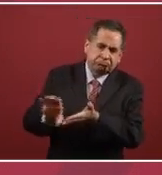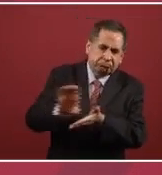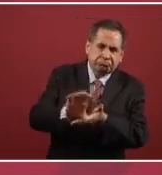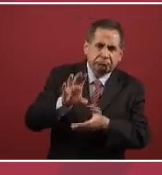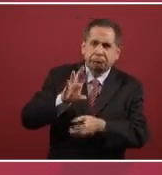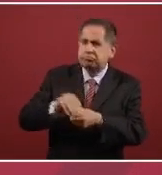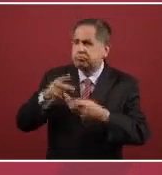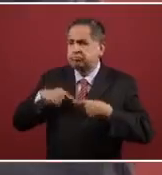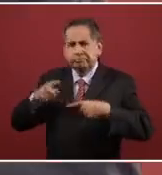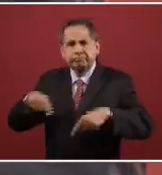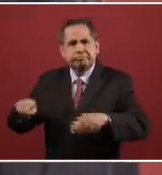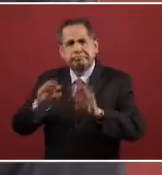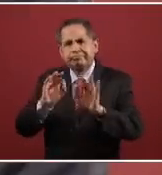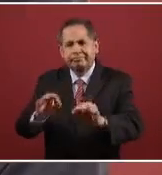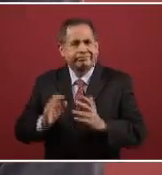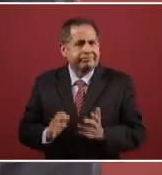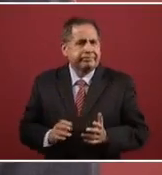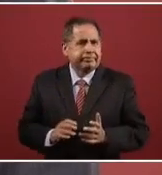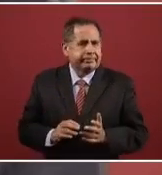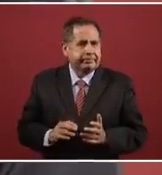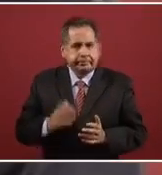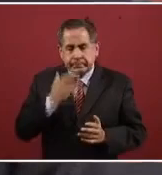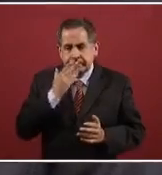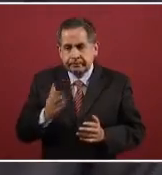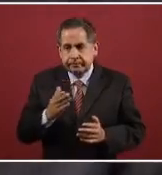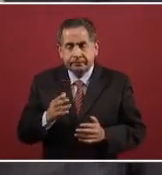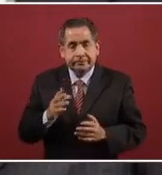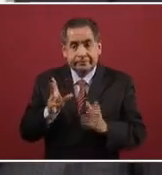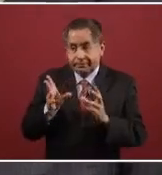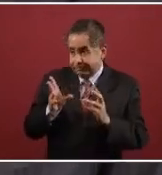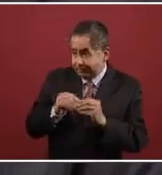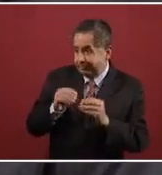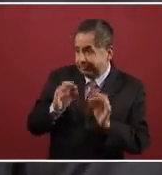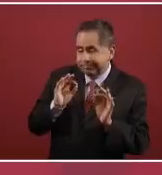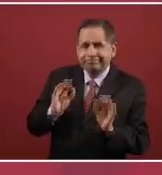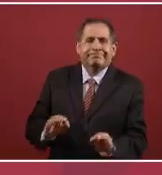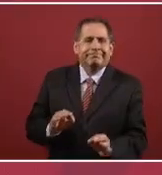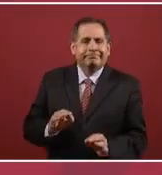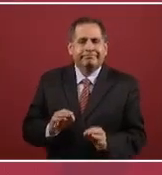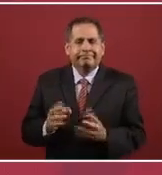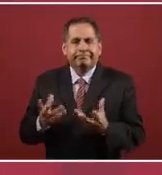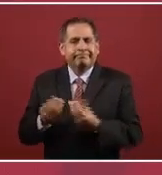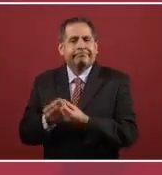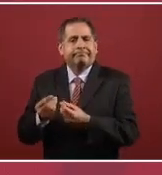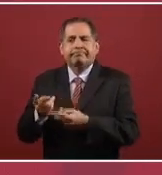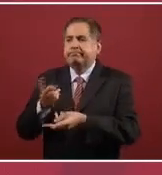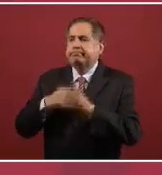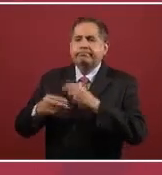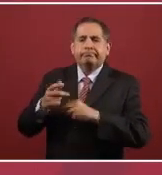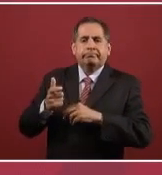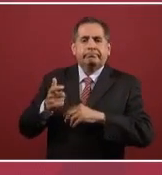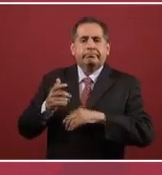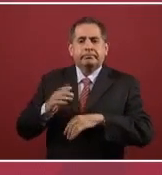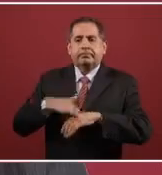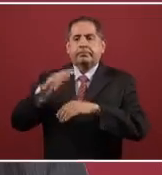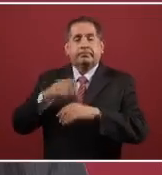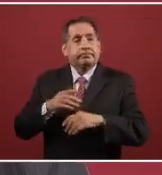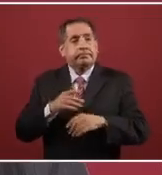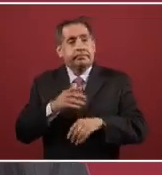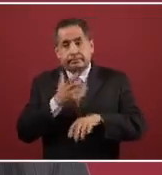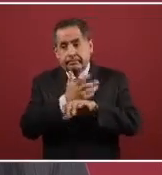gente y esto se complementa felizmente con el incremento de las